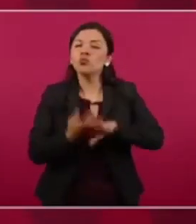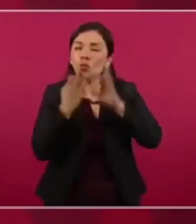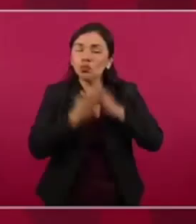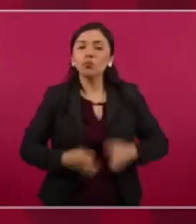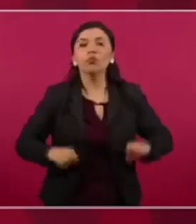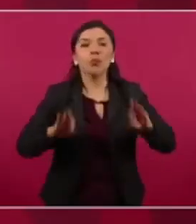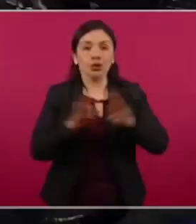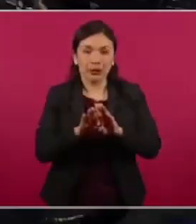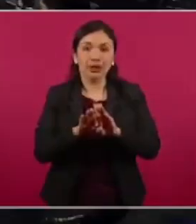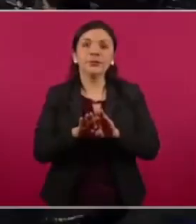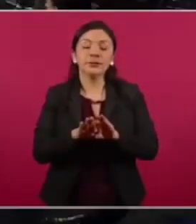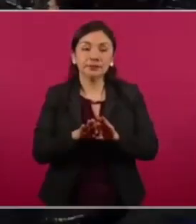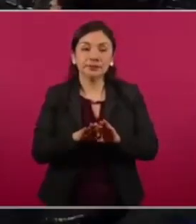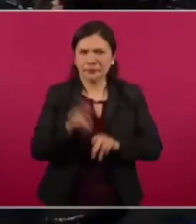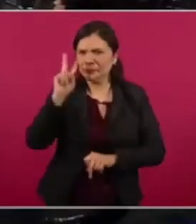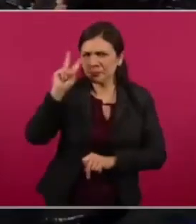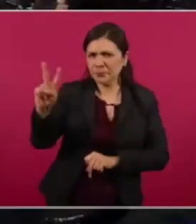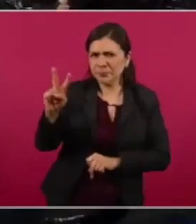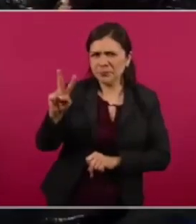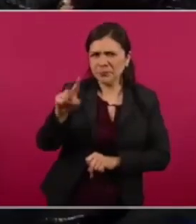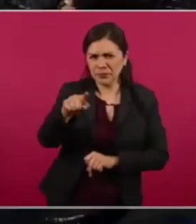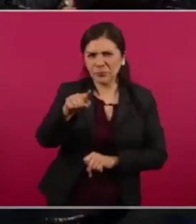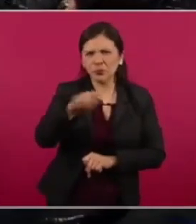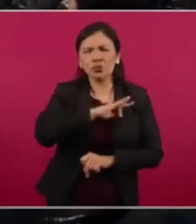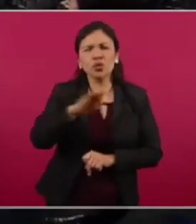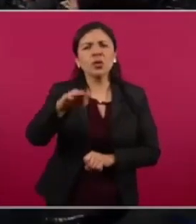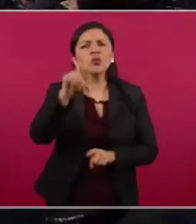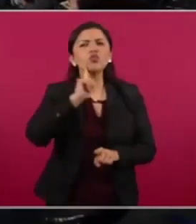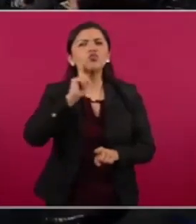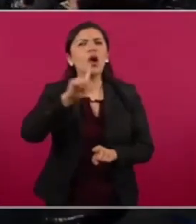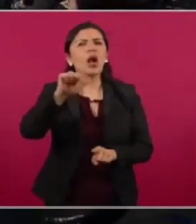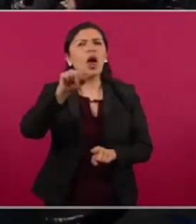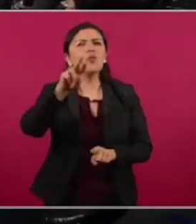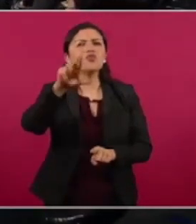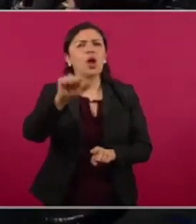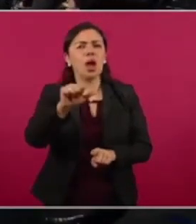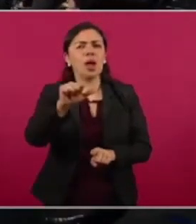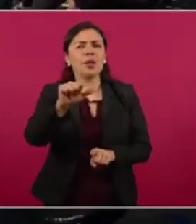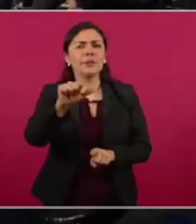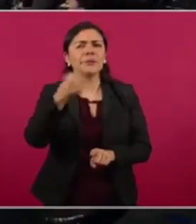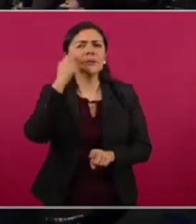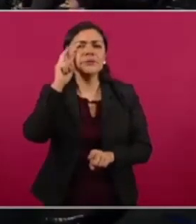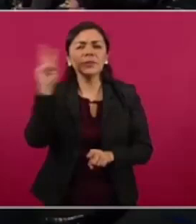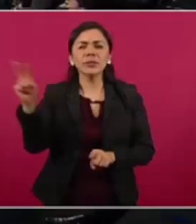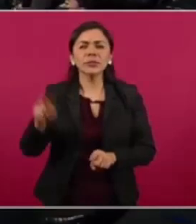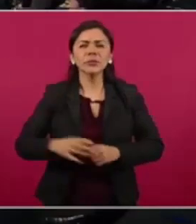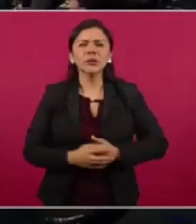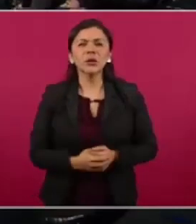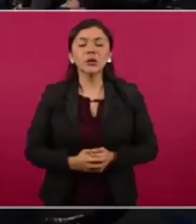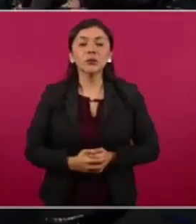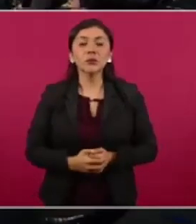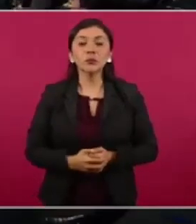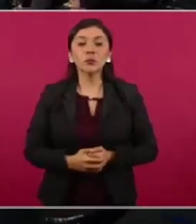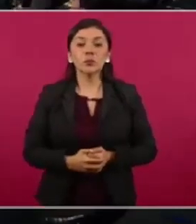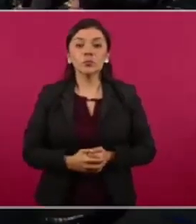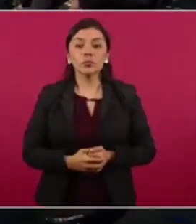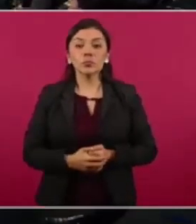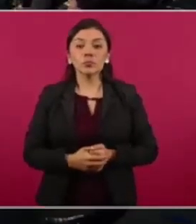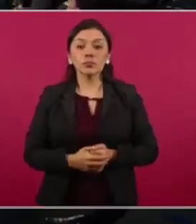Entonces, vamos adelante. No sé si Laura podría darnos el informe.